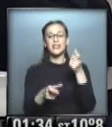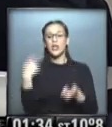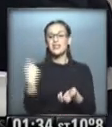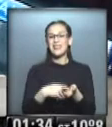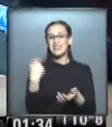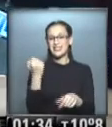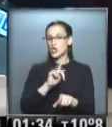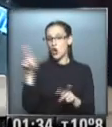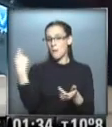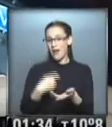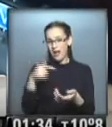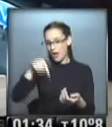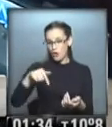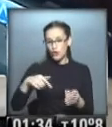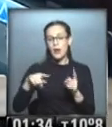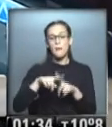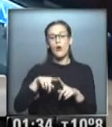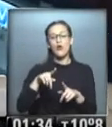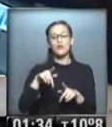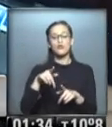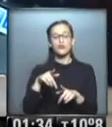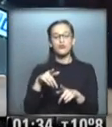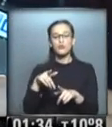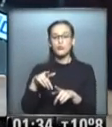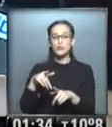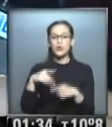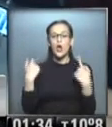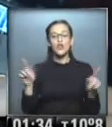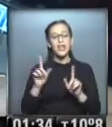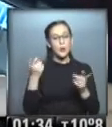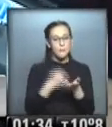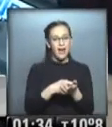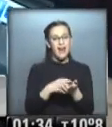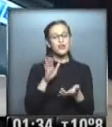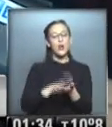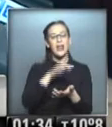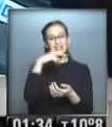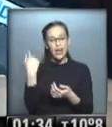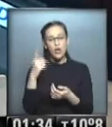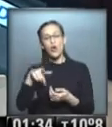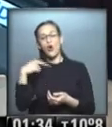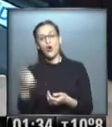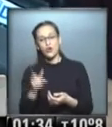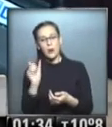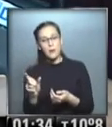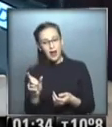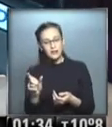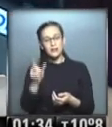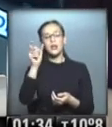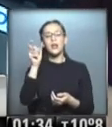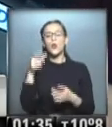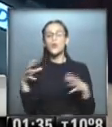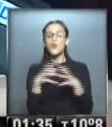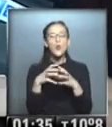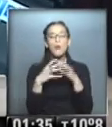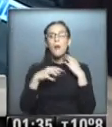trabajadores. De eso que dejan de tributar, la mitad surge de los recursos del Estado y la otra mitad de un sector que para nosotros siempre